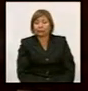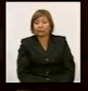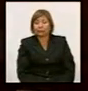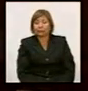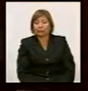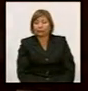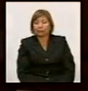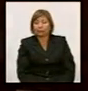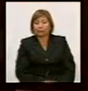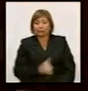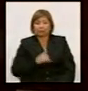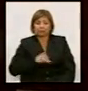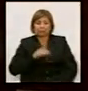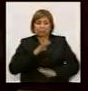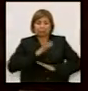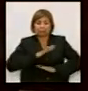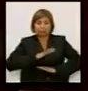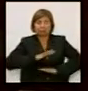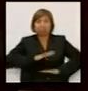Yo tranquilamente esperé